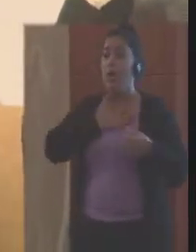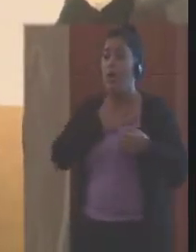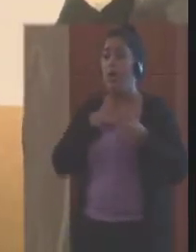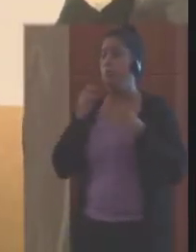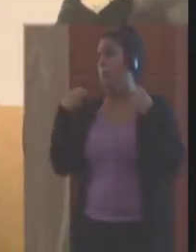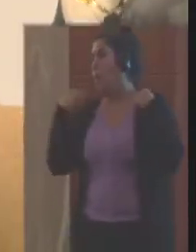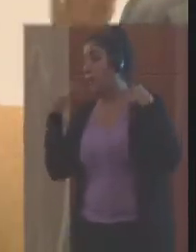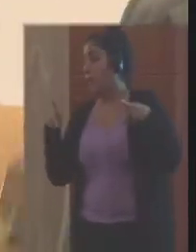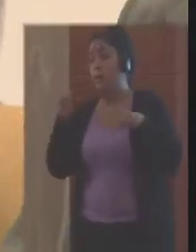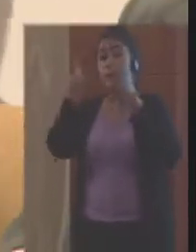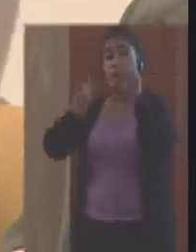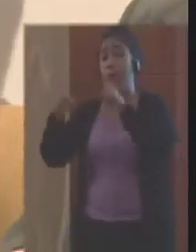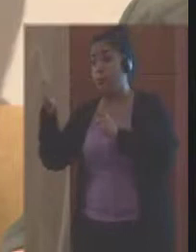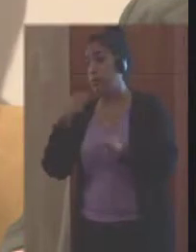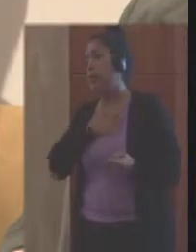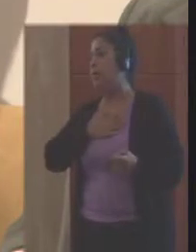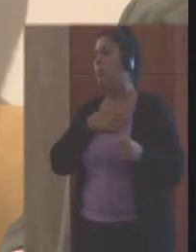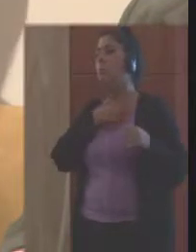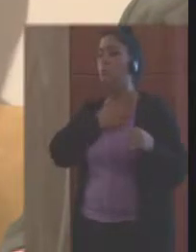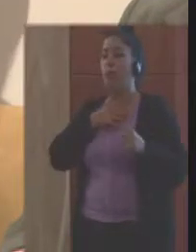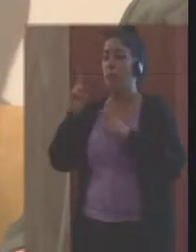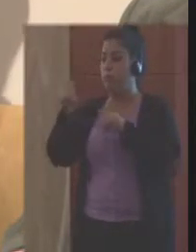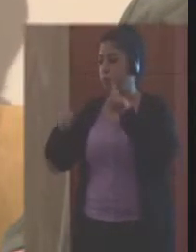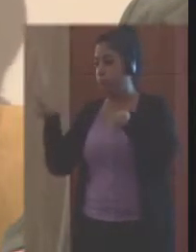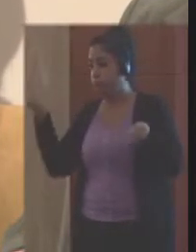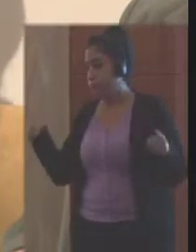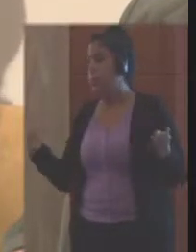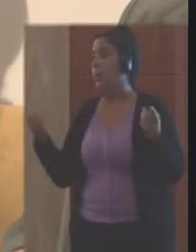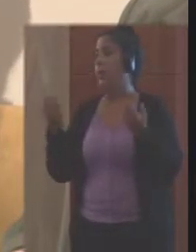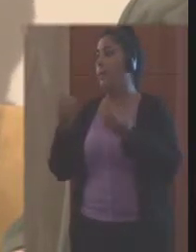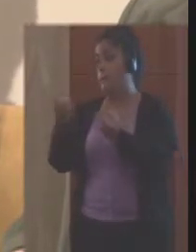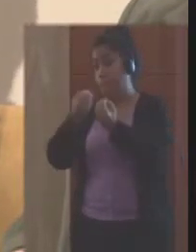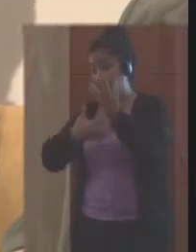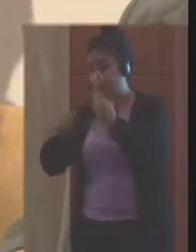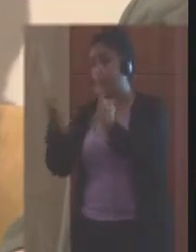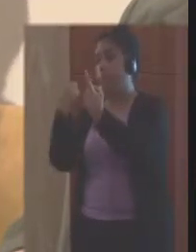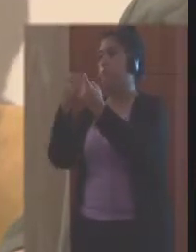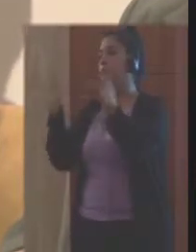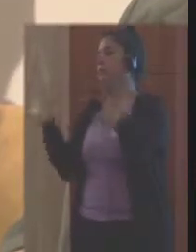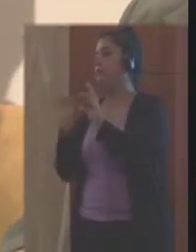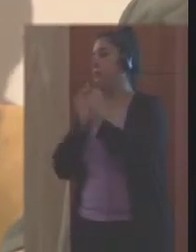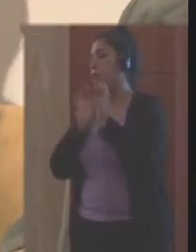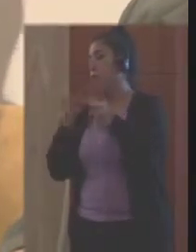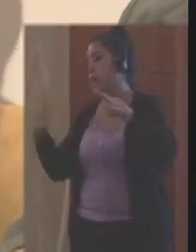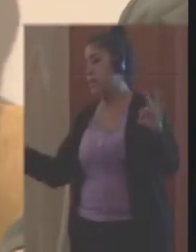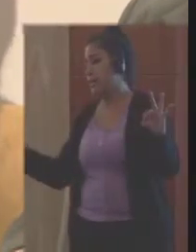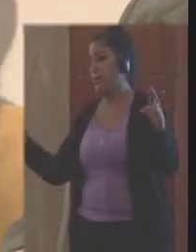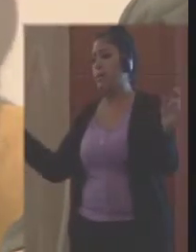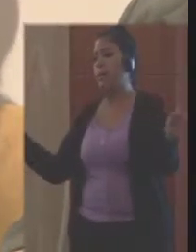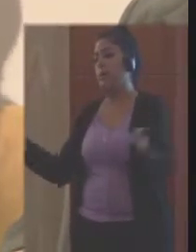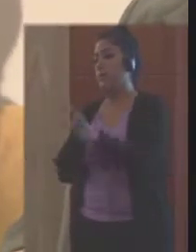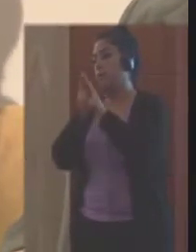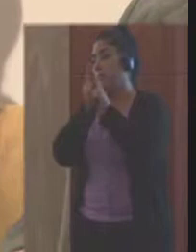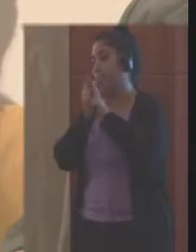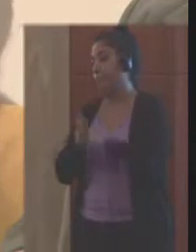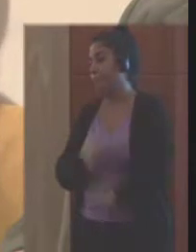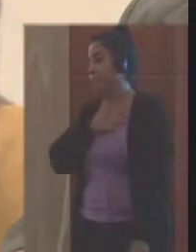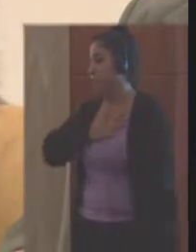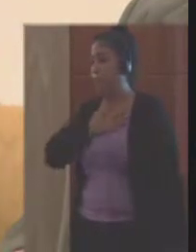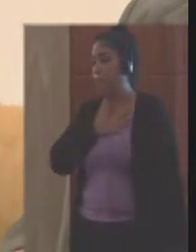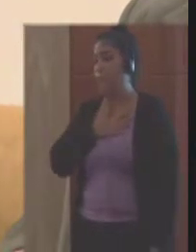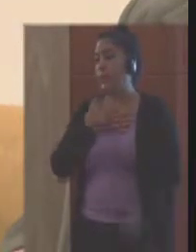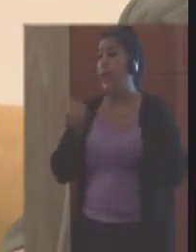que prácticamente con una frase cada uno de ustedes me diga qué es lo que más urgentemente